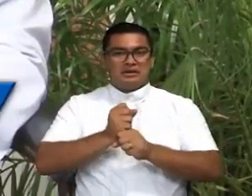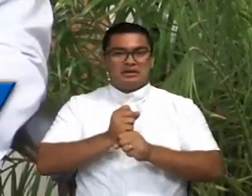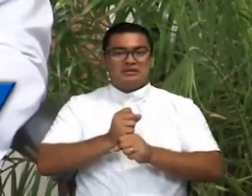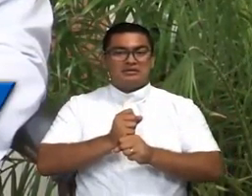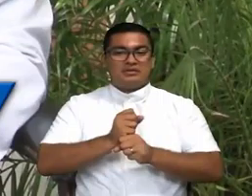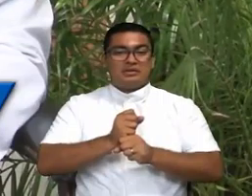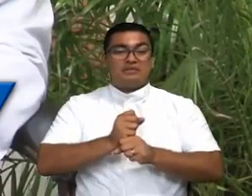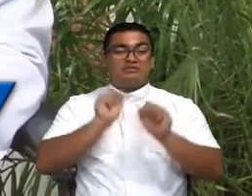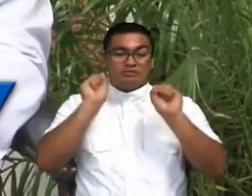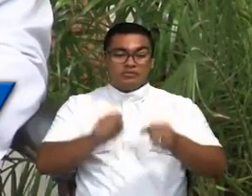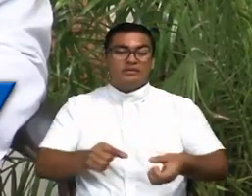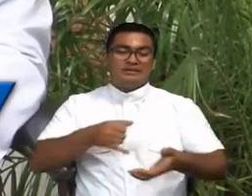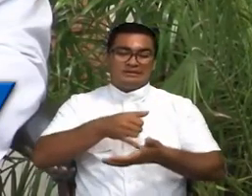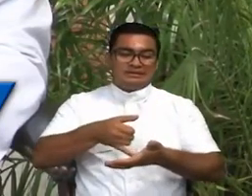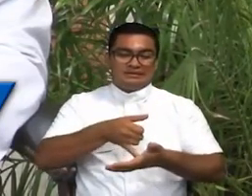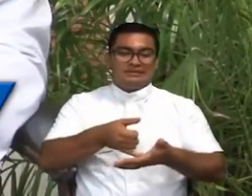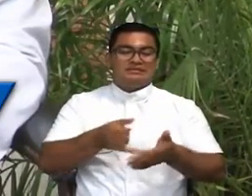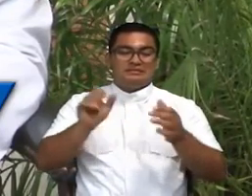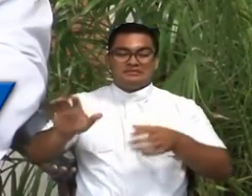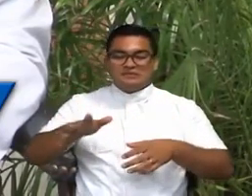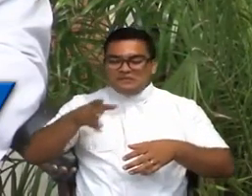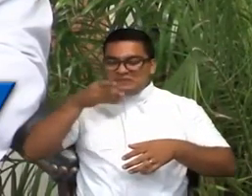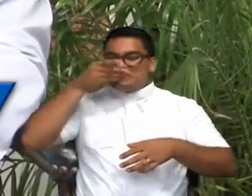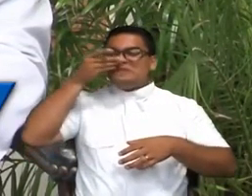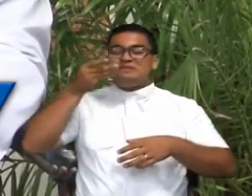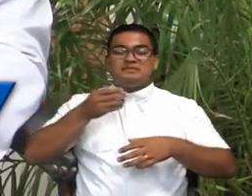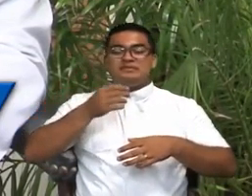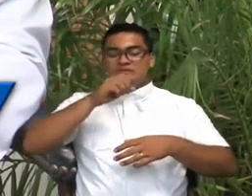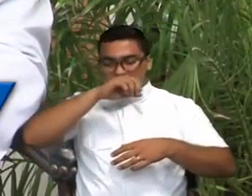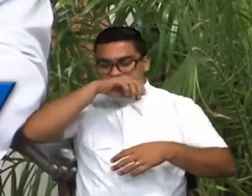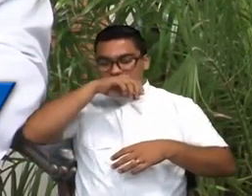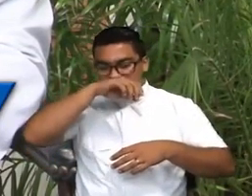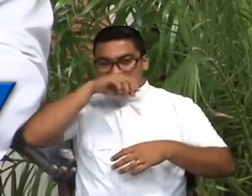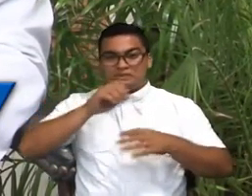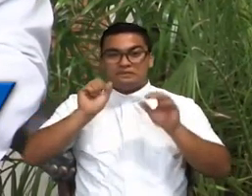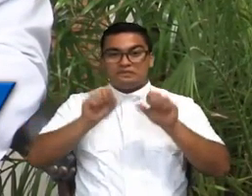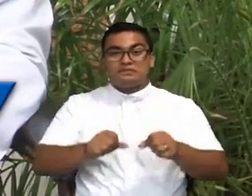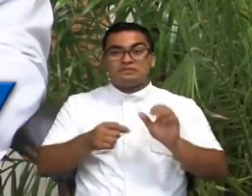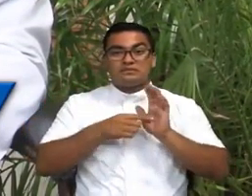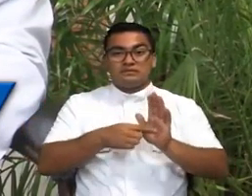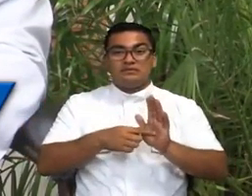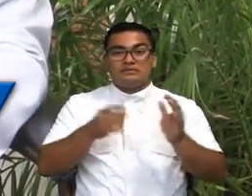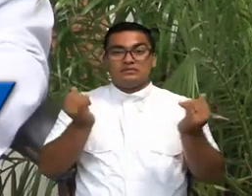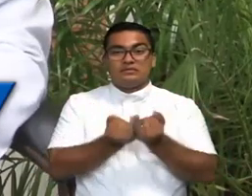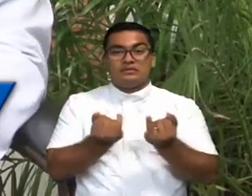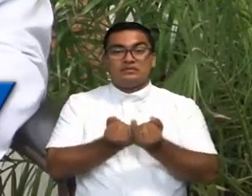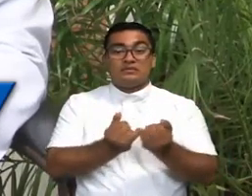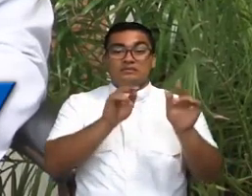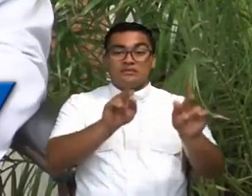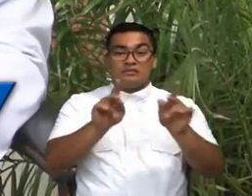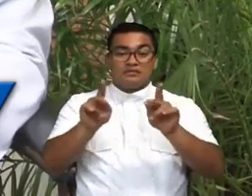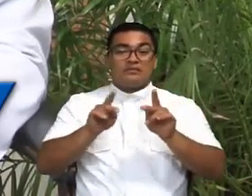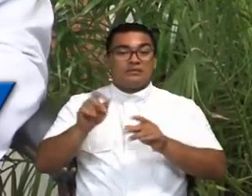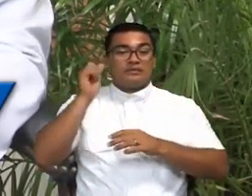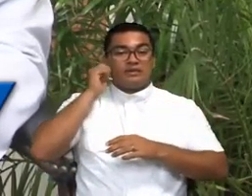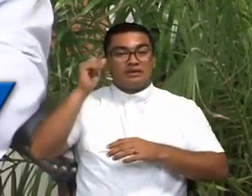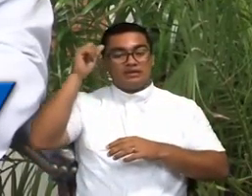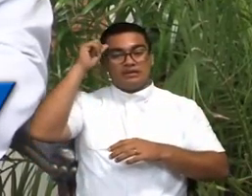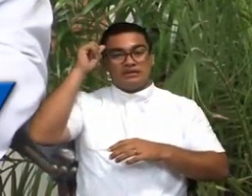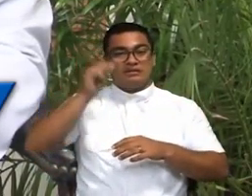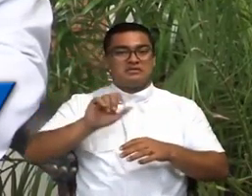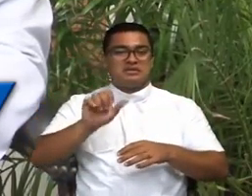más susceptibles, no, ni digamos lo que son los niños menores de 1 año. Aparte de eso, las personas adultas, los que son mayores